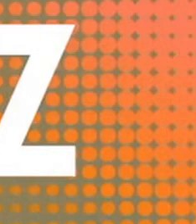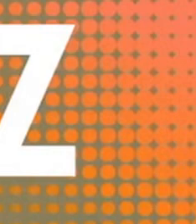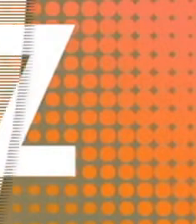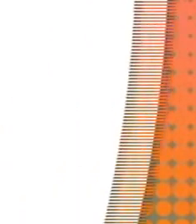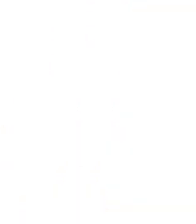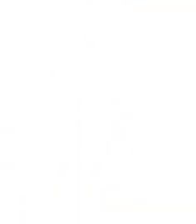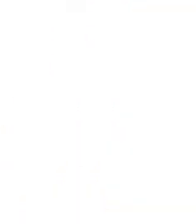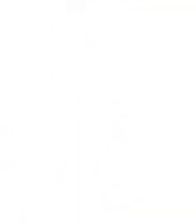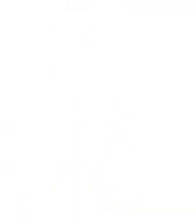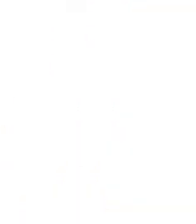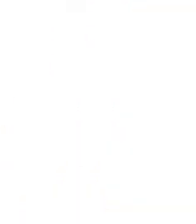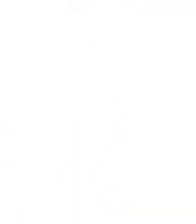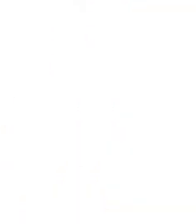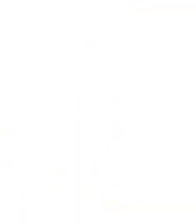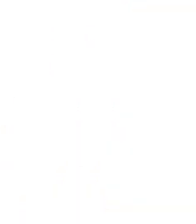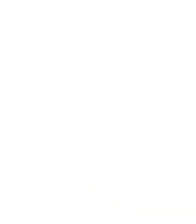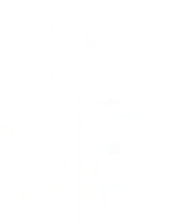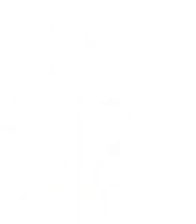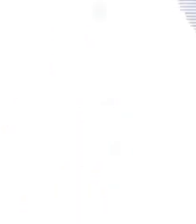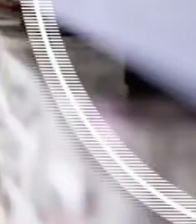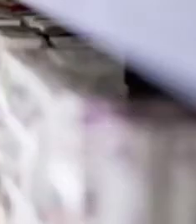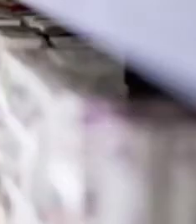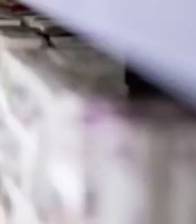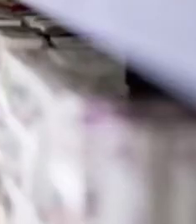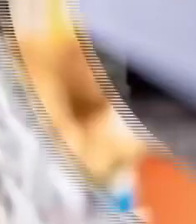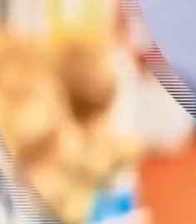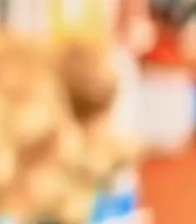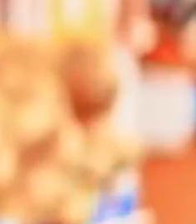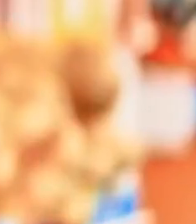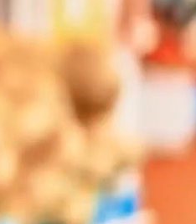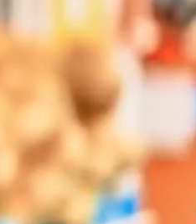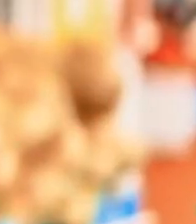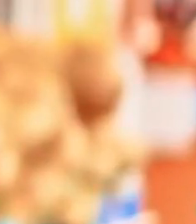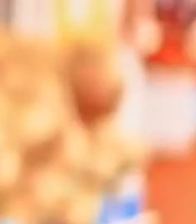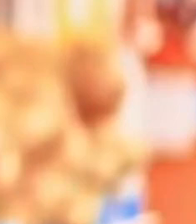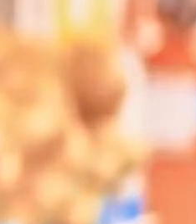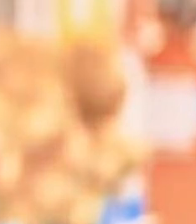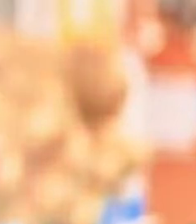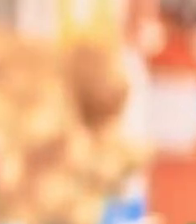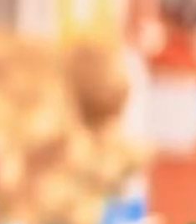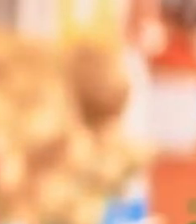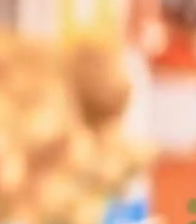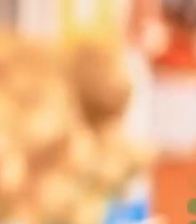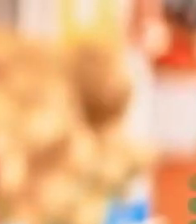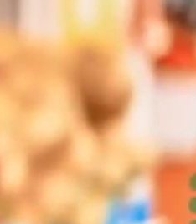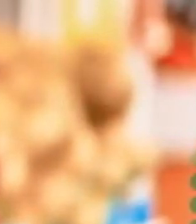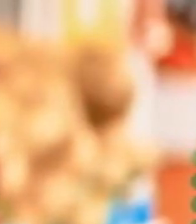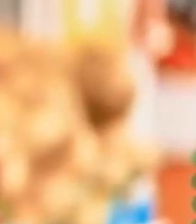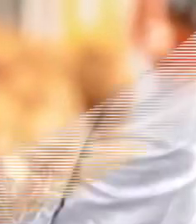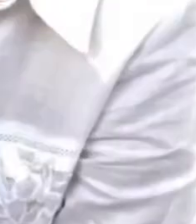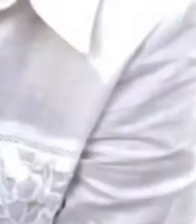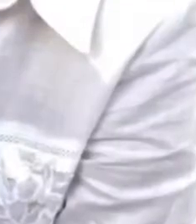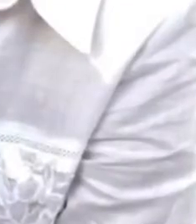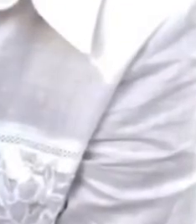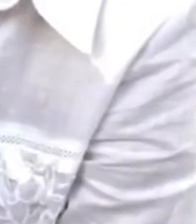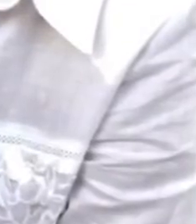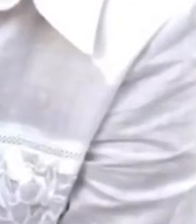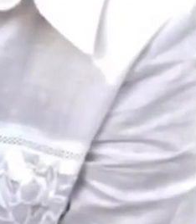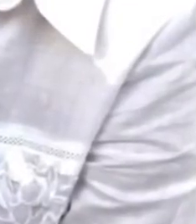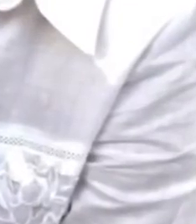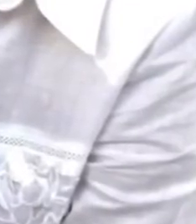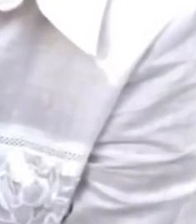un espacio del Instituto Nacional de las Mujeres, creado por mujeres para mujeres. Conoce tus